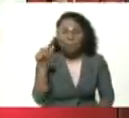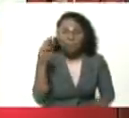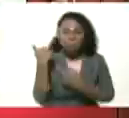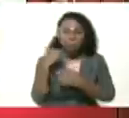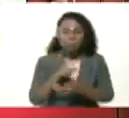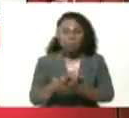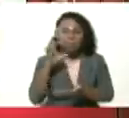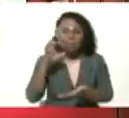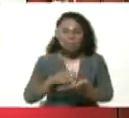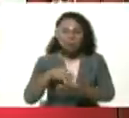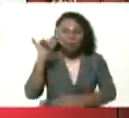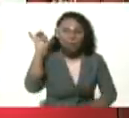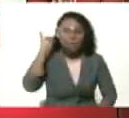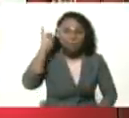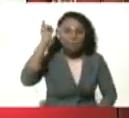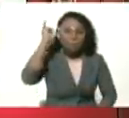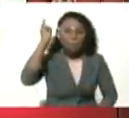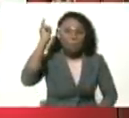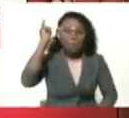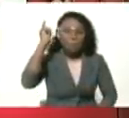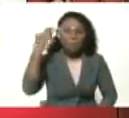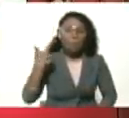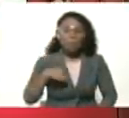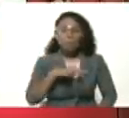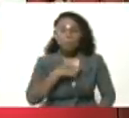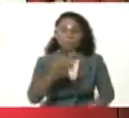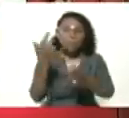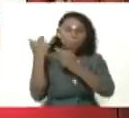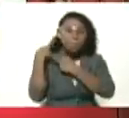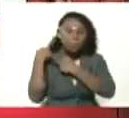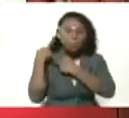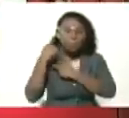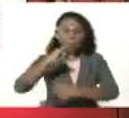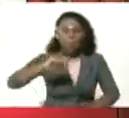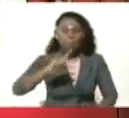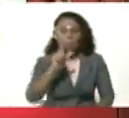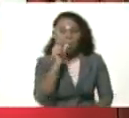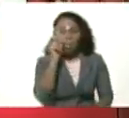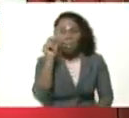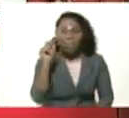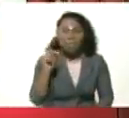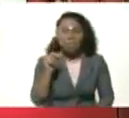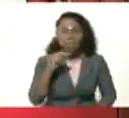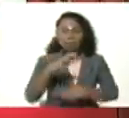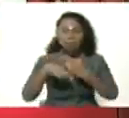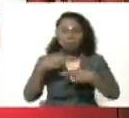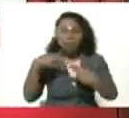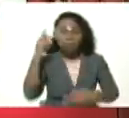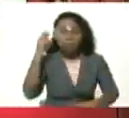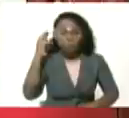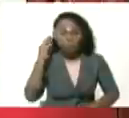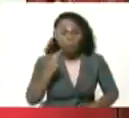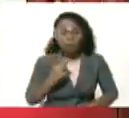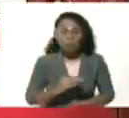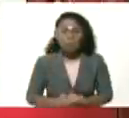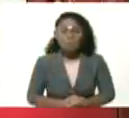Estado Yaracuy, nuestro candidato, Julio León Heredia, candidato de la Patria de la Revolución Bolivariana.